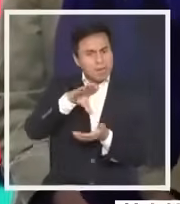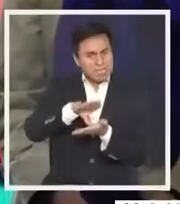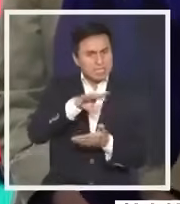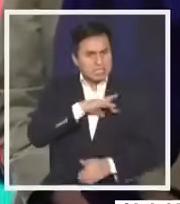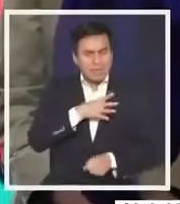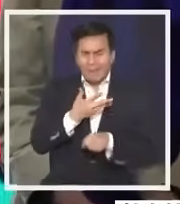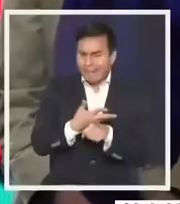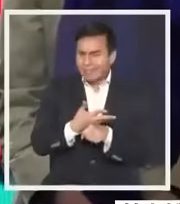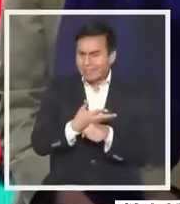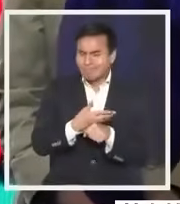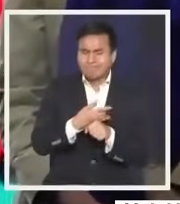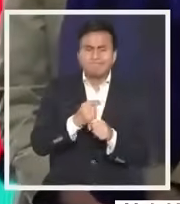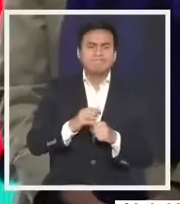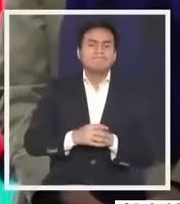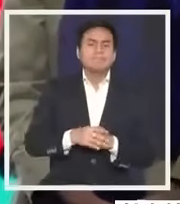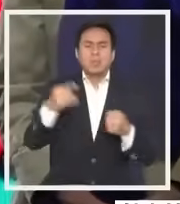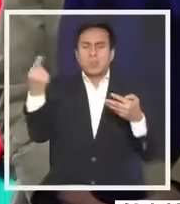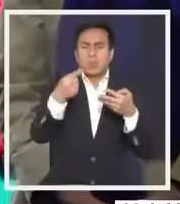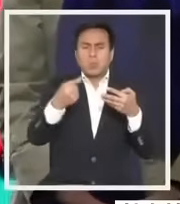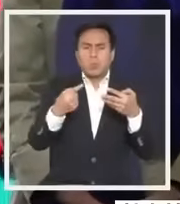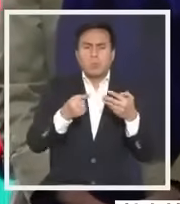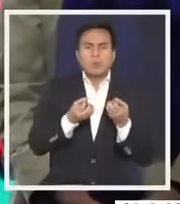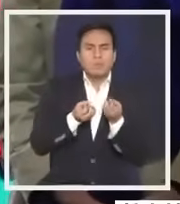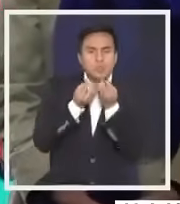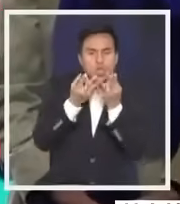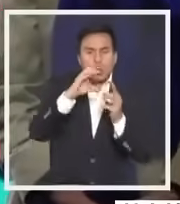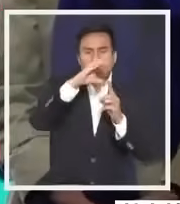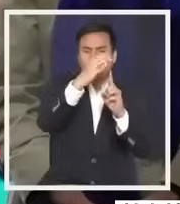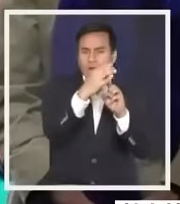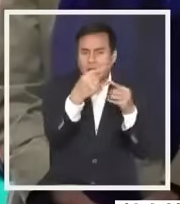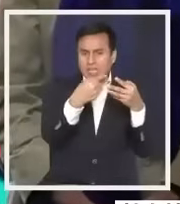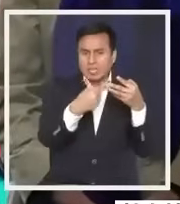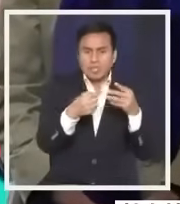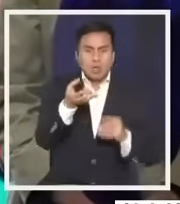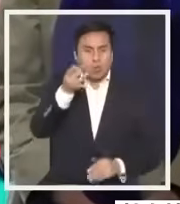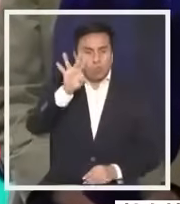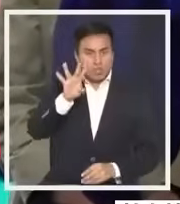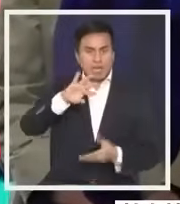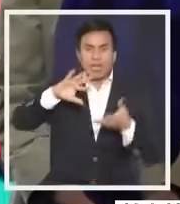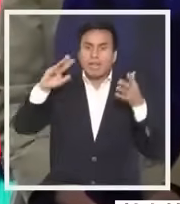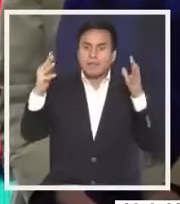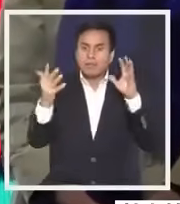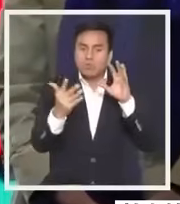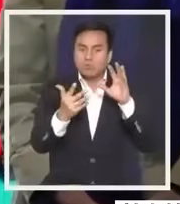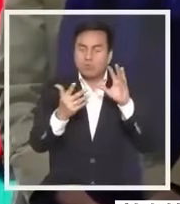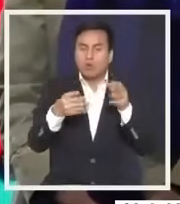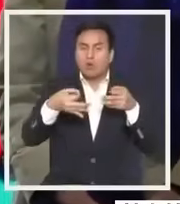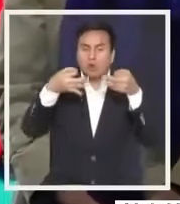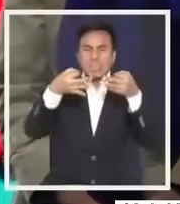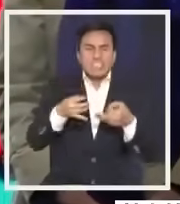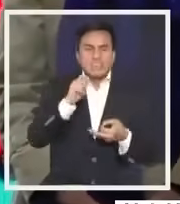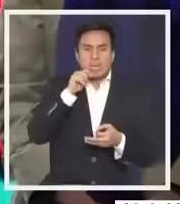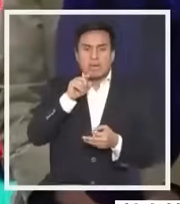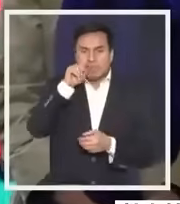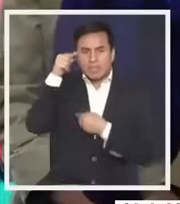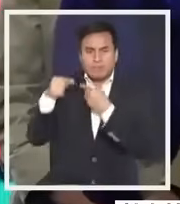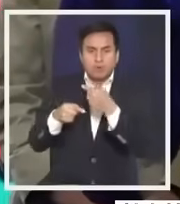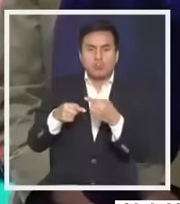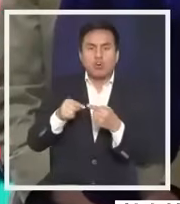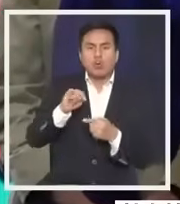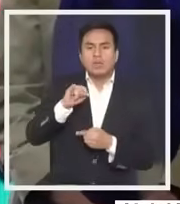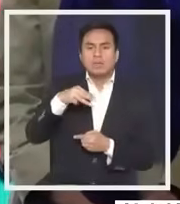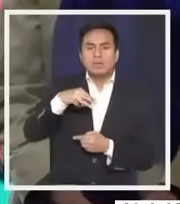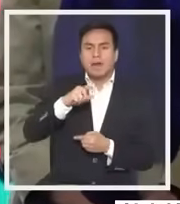país numerosas expresiones culturales que son únicas en el mundo y que hoy constituyen el patrimonio inmaterial de